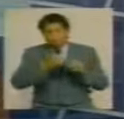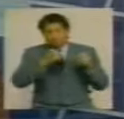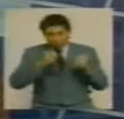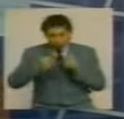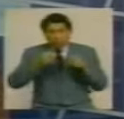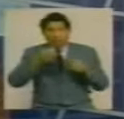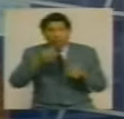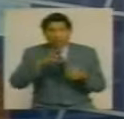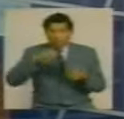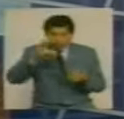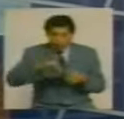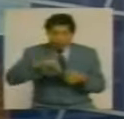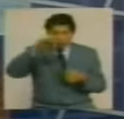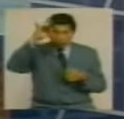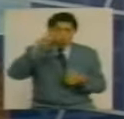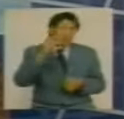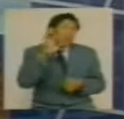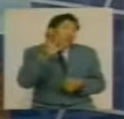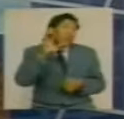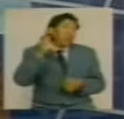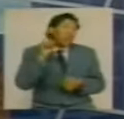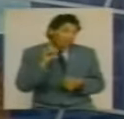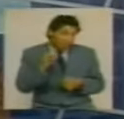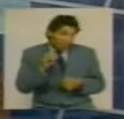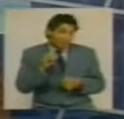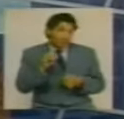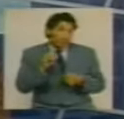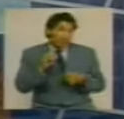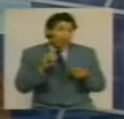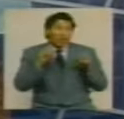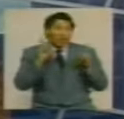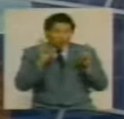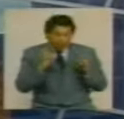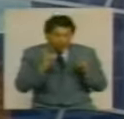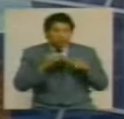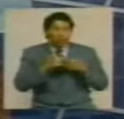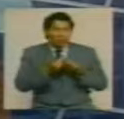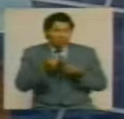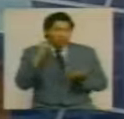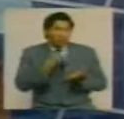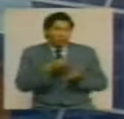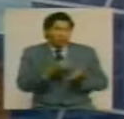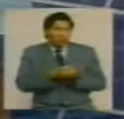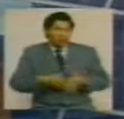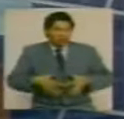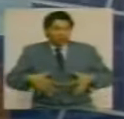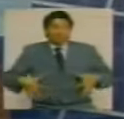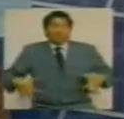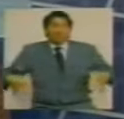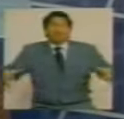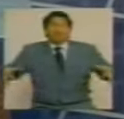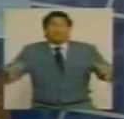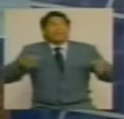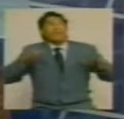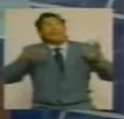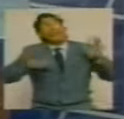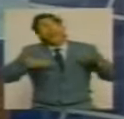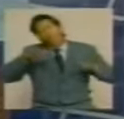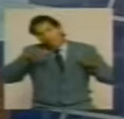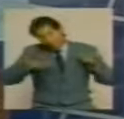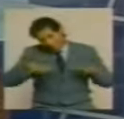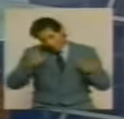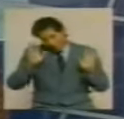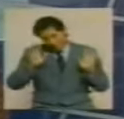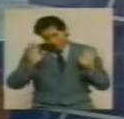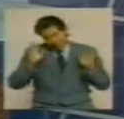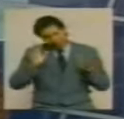han detectado 50 casos de enriquecimiento ilícito. Digamos, posible. Claro,